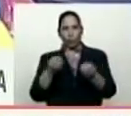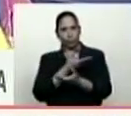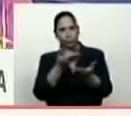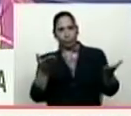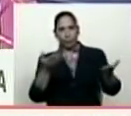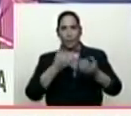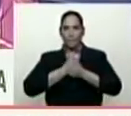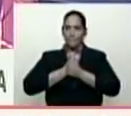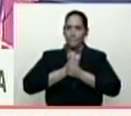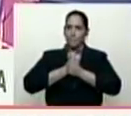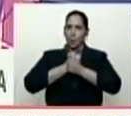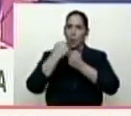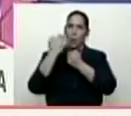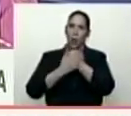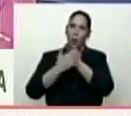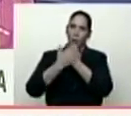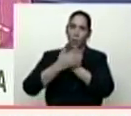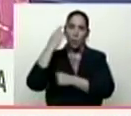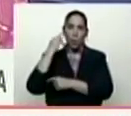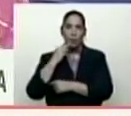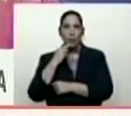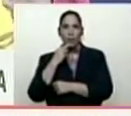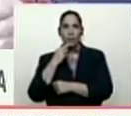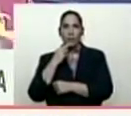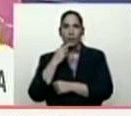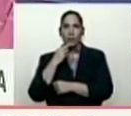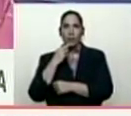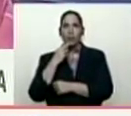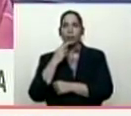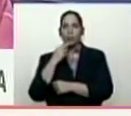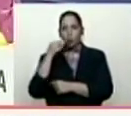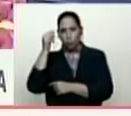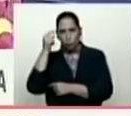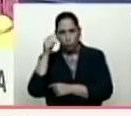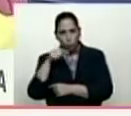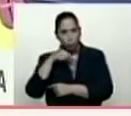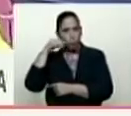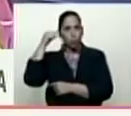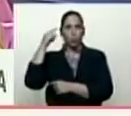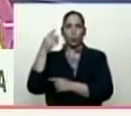afecto de Bolívar hacia Sucre. Urdaneta,